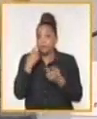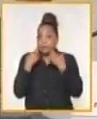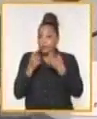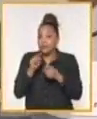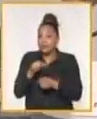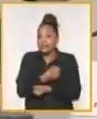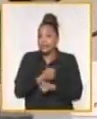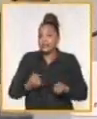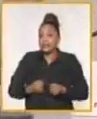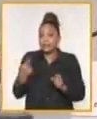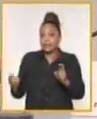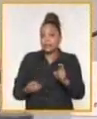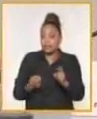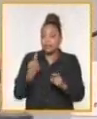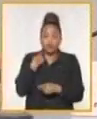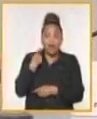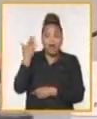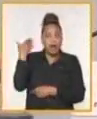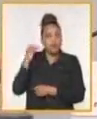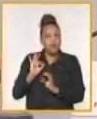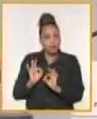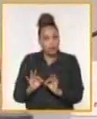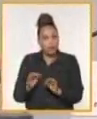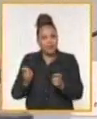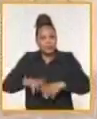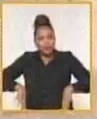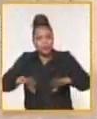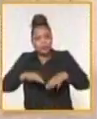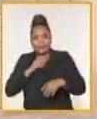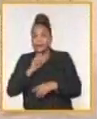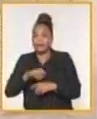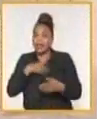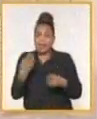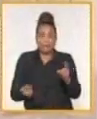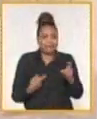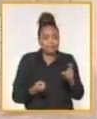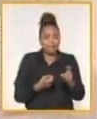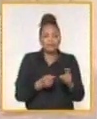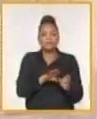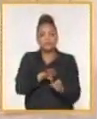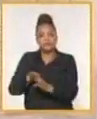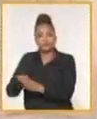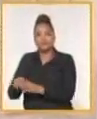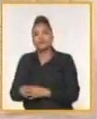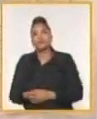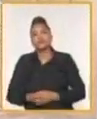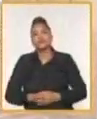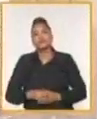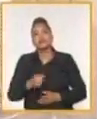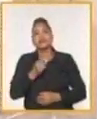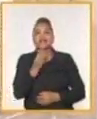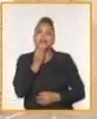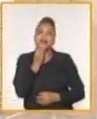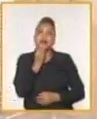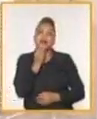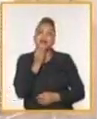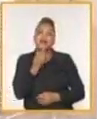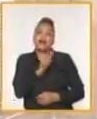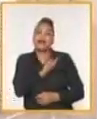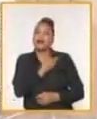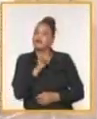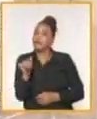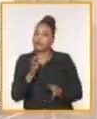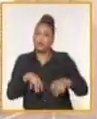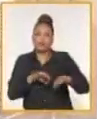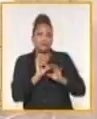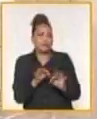pero esto viene desde hace mucho. Bueno, bien, yo quería decir primero que Israel, y me disculpa, la situación de Gaza sigue siendo la misma, lo